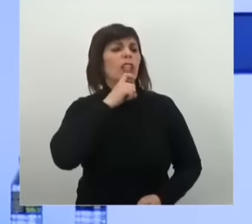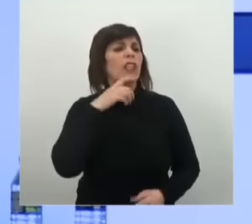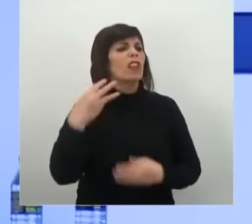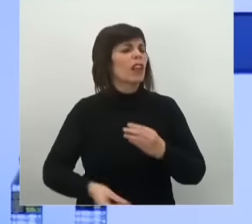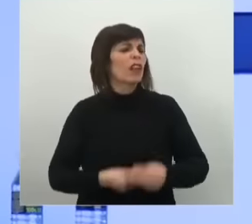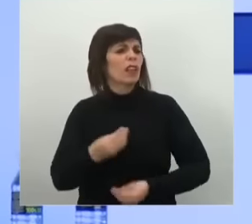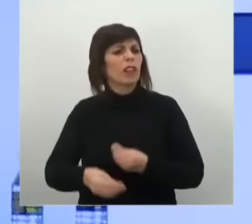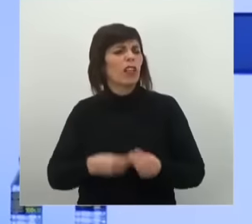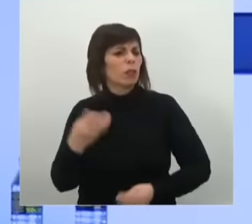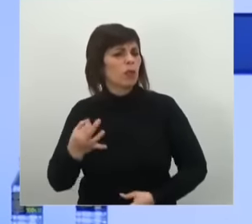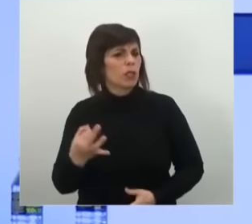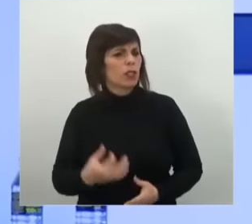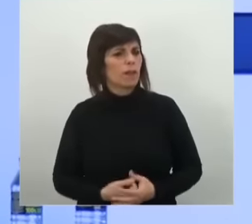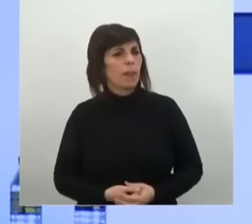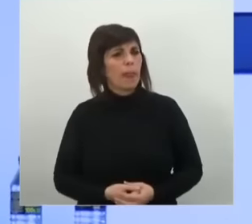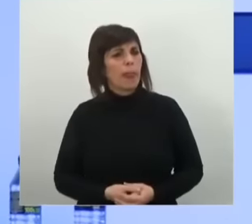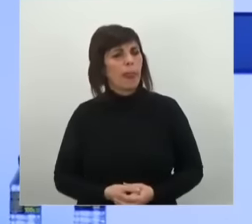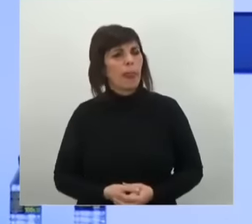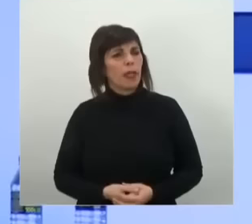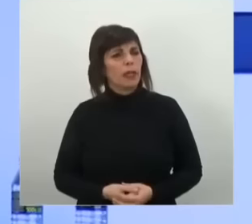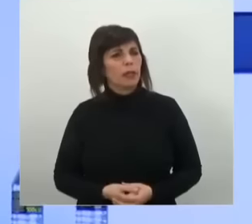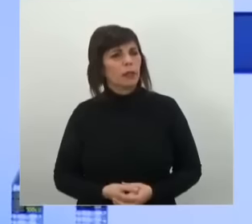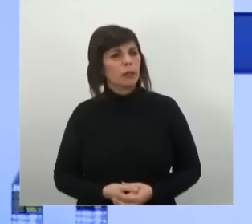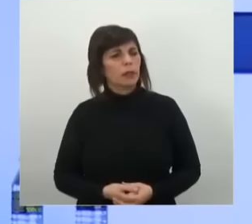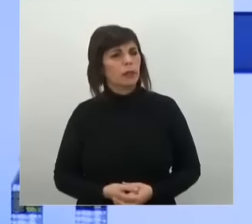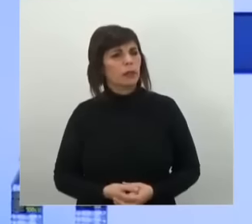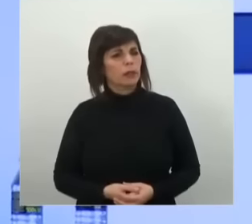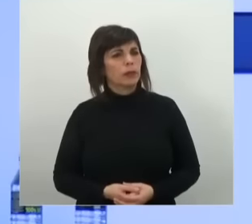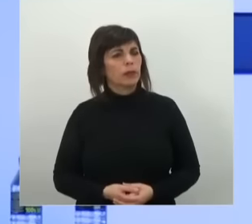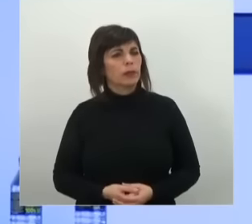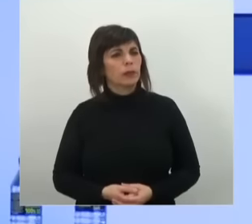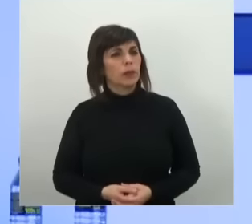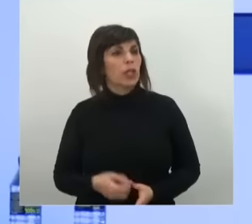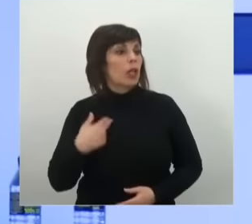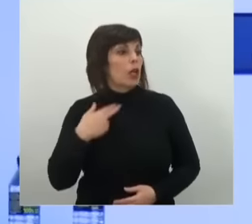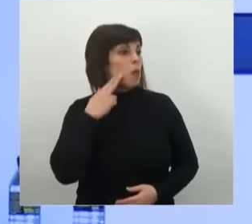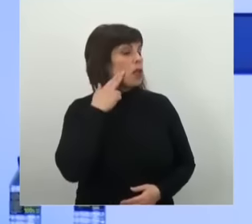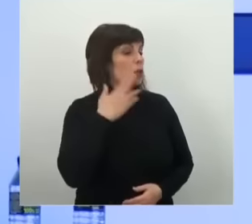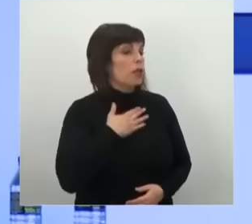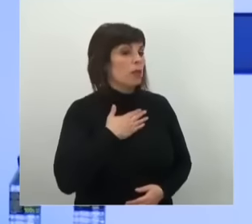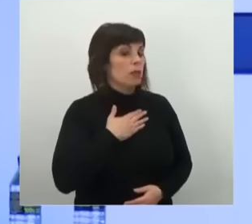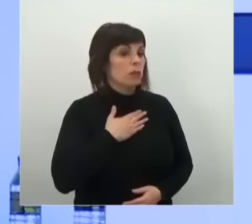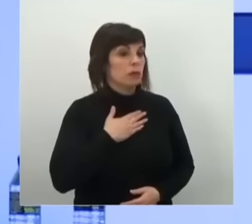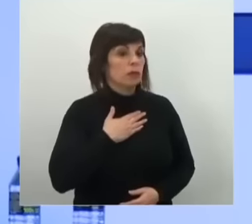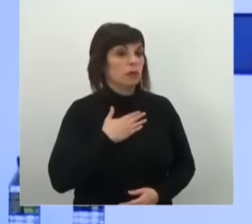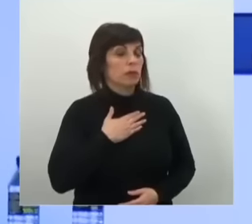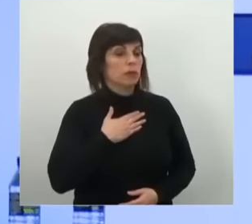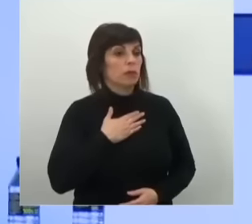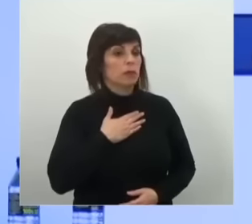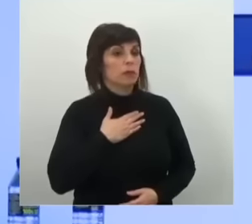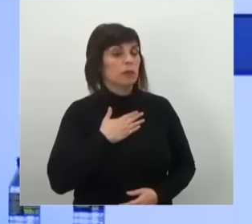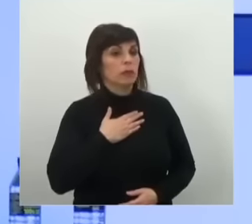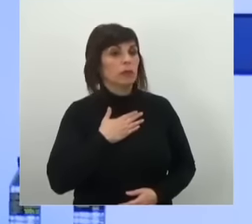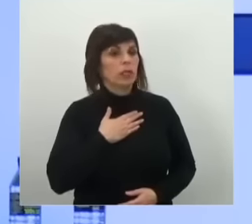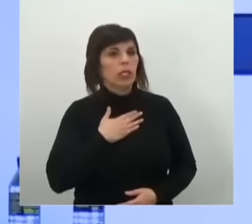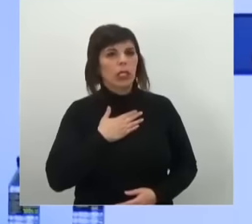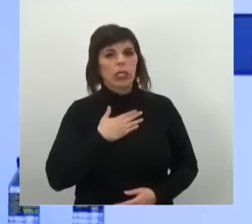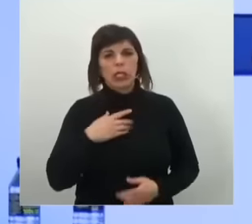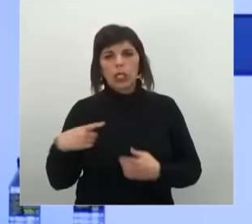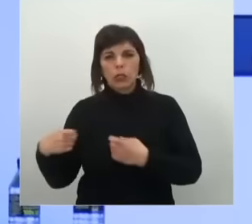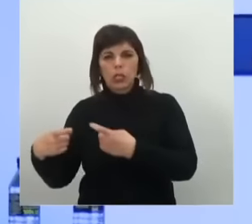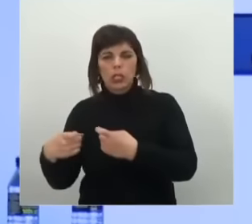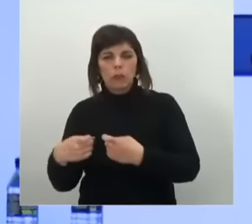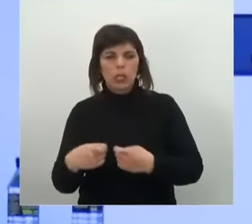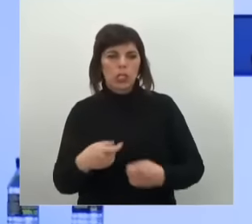saben recuerden hasta aquí este punto A donde llegamos ahora cuál era mi miedo que me mandaban amenazas